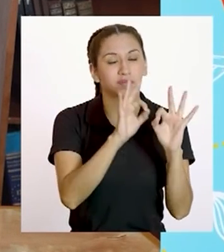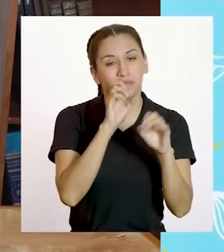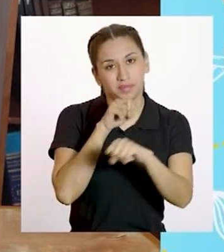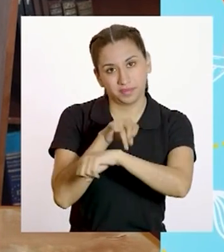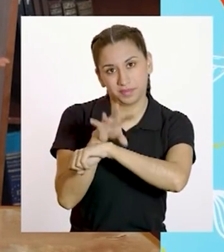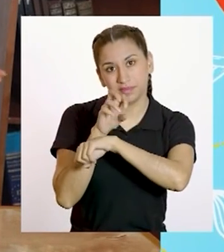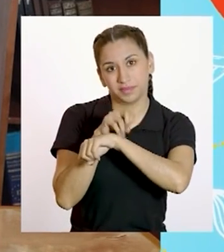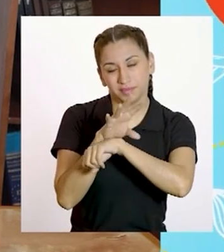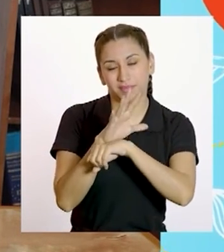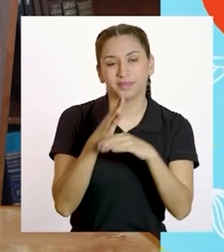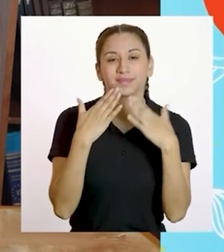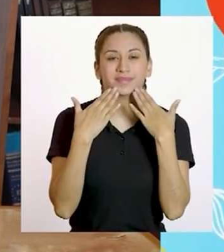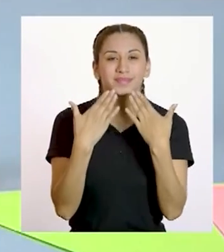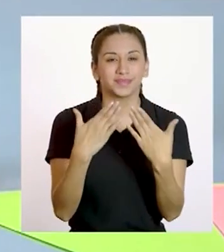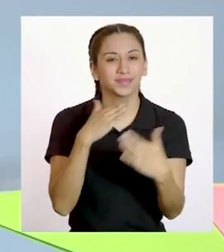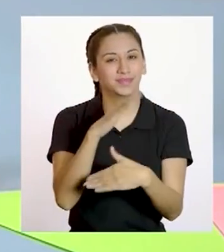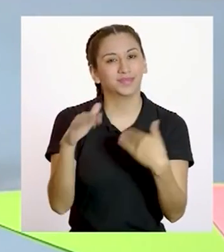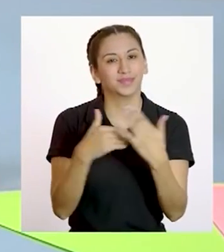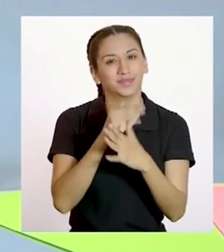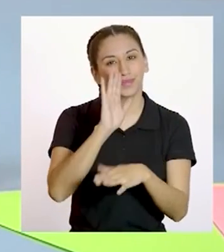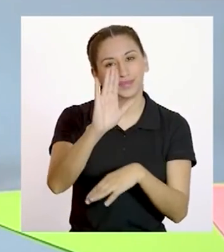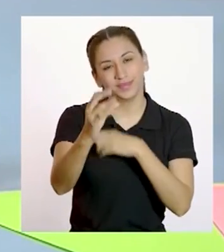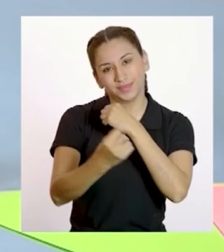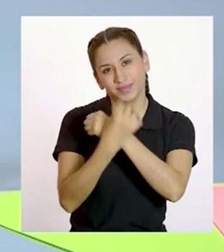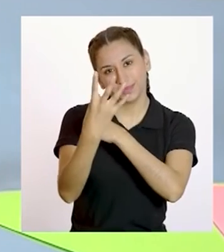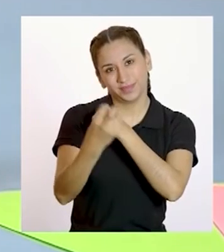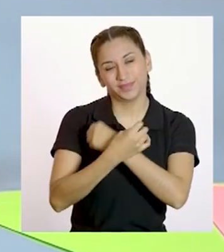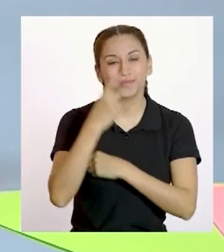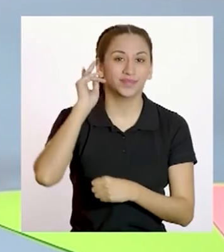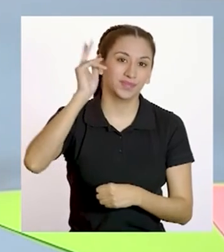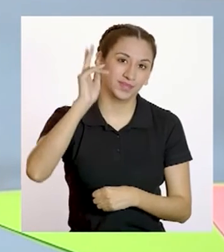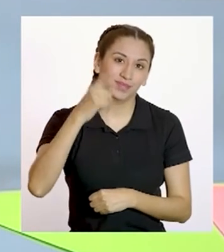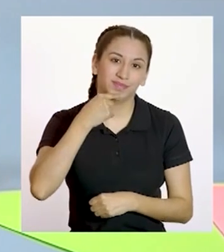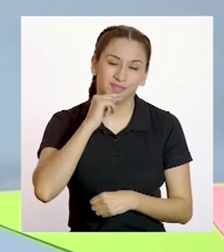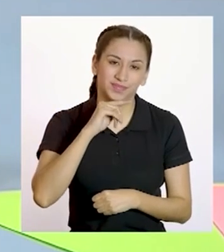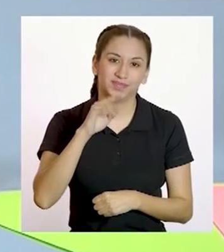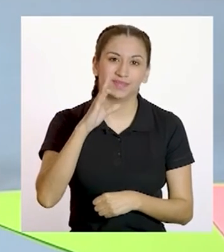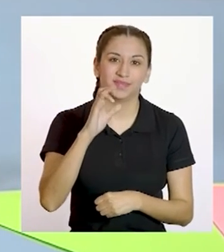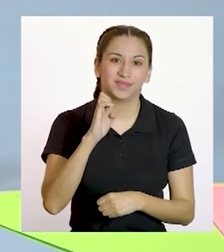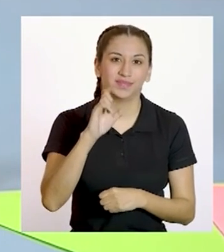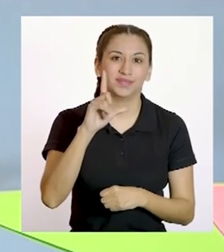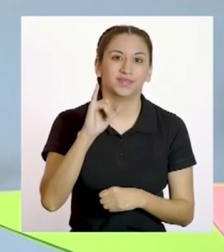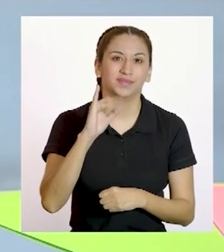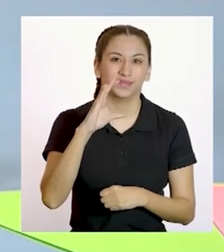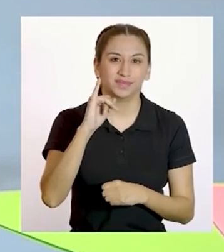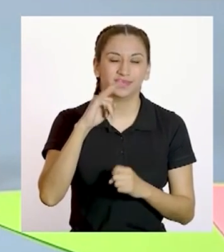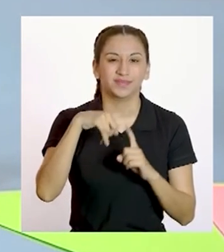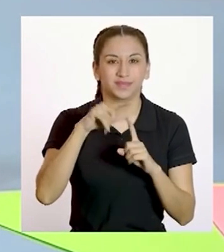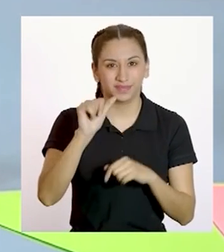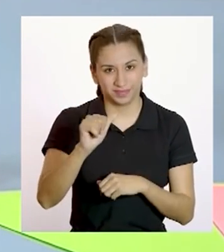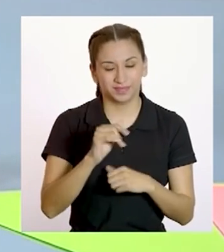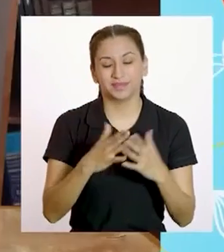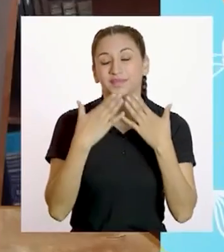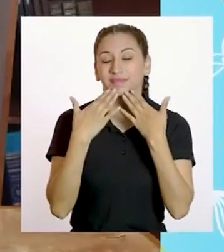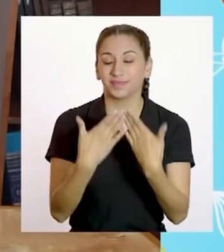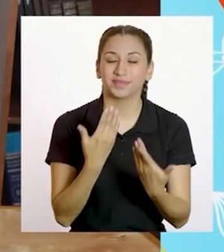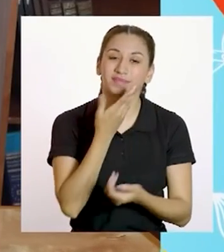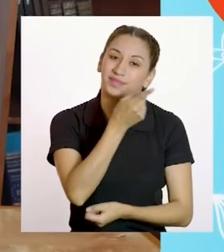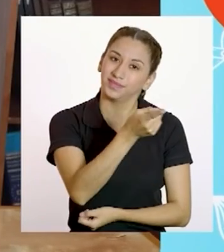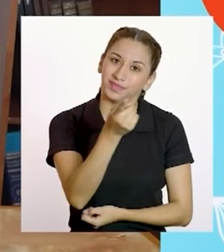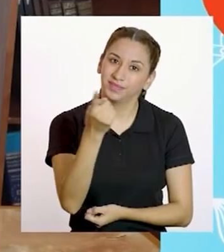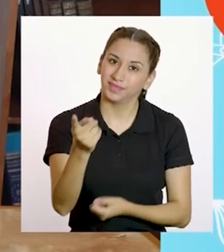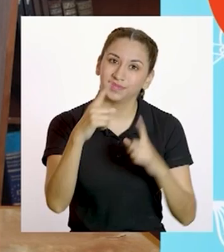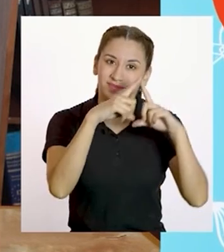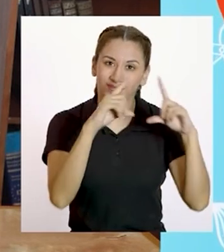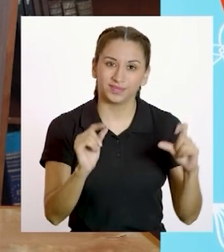con lo escrito en las recomendaciones. Gracias por todas sus recomendaciones, profesora Felicitas Espino. Gracias